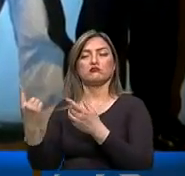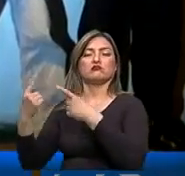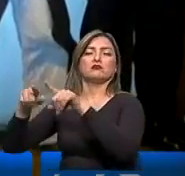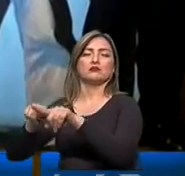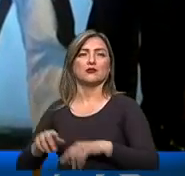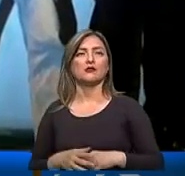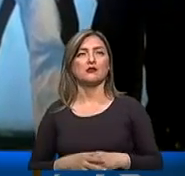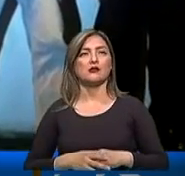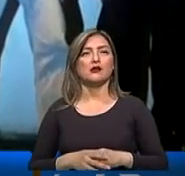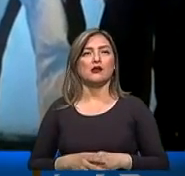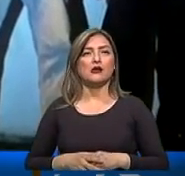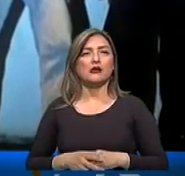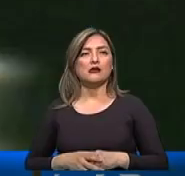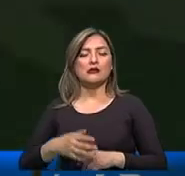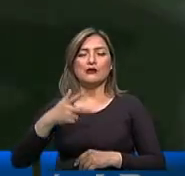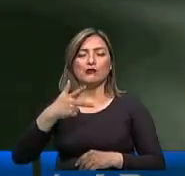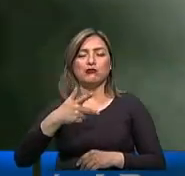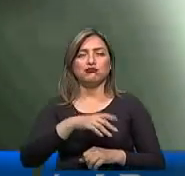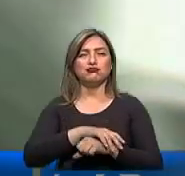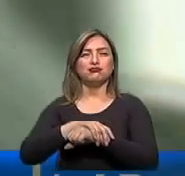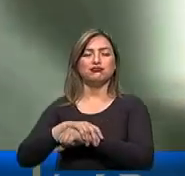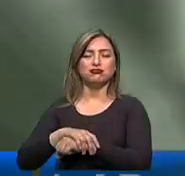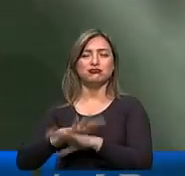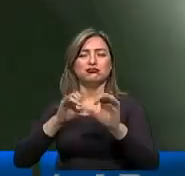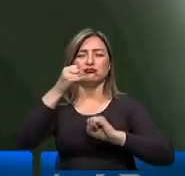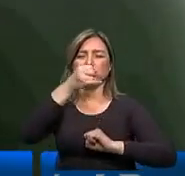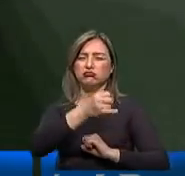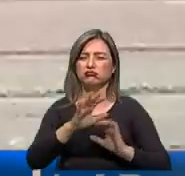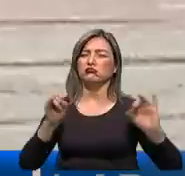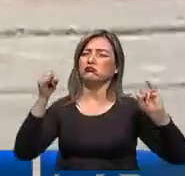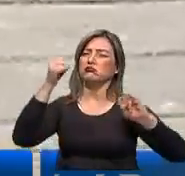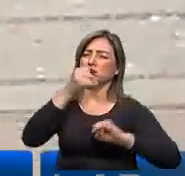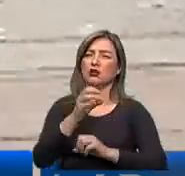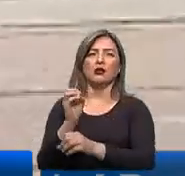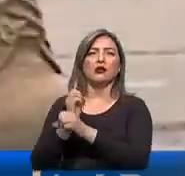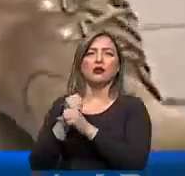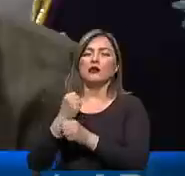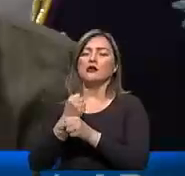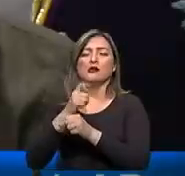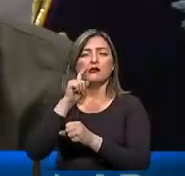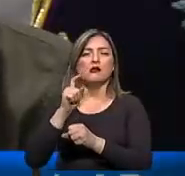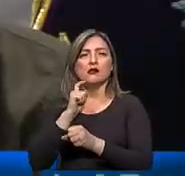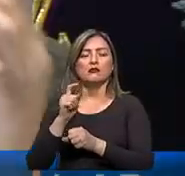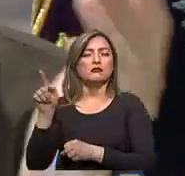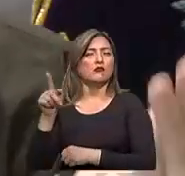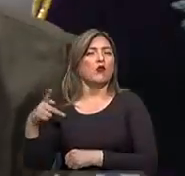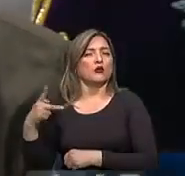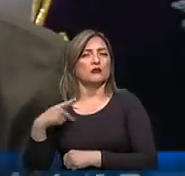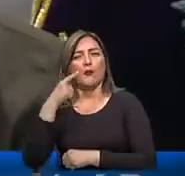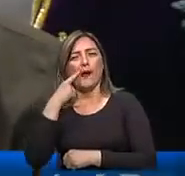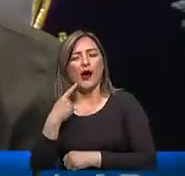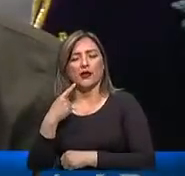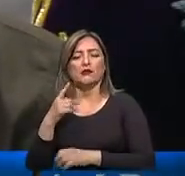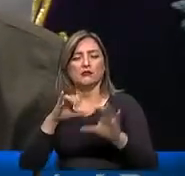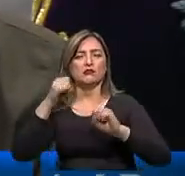personas con fines de explotación sexual, porque además de violar a la menor, la obligaban a prostituirse. El padre también abusó de la